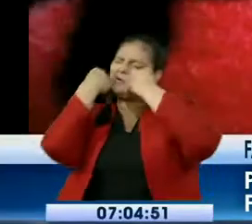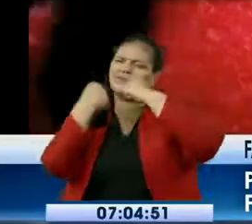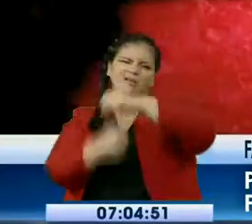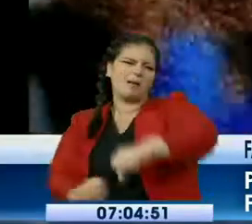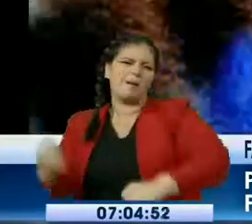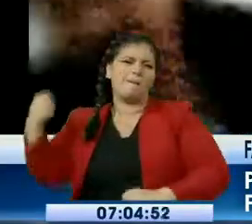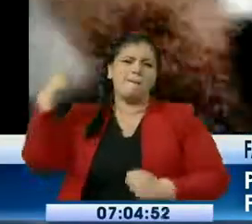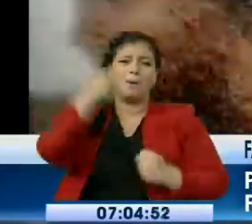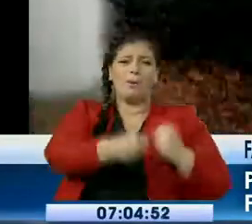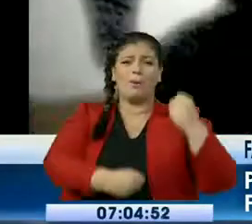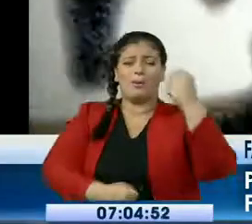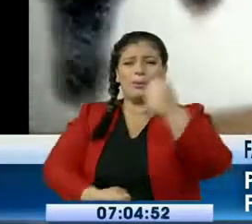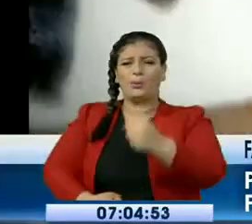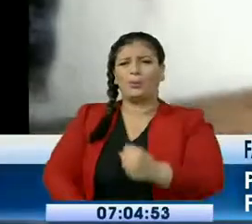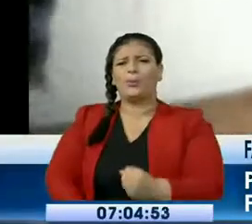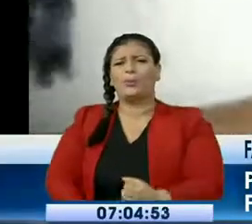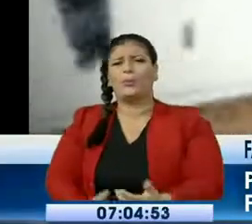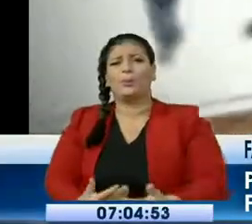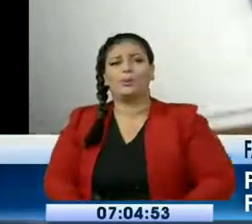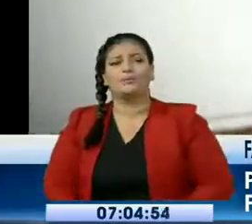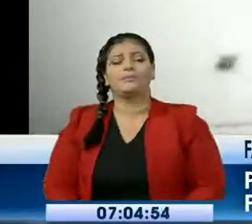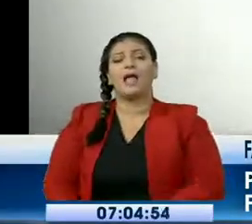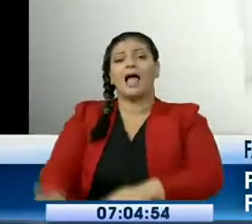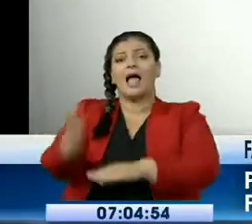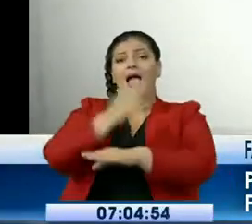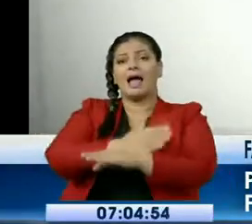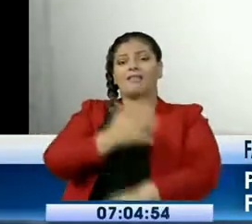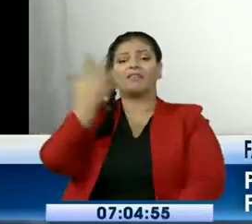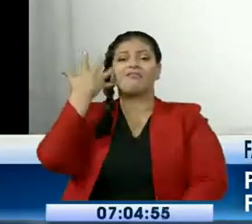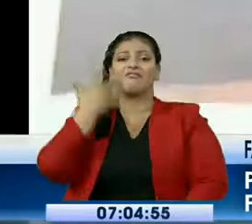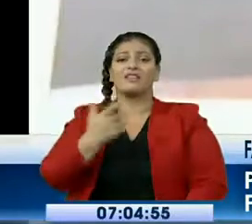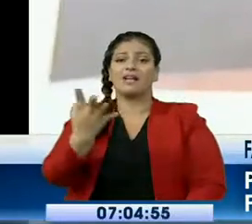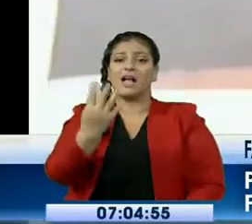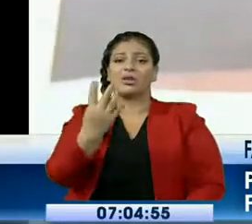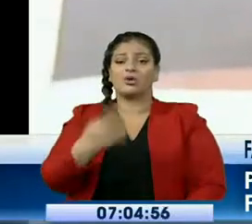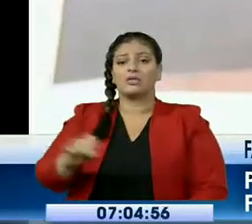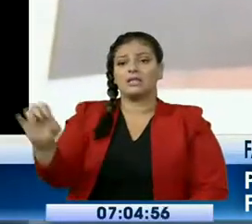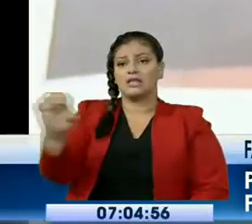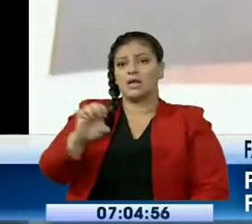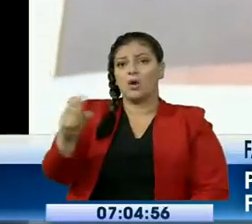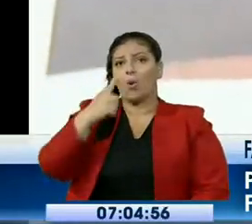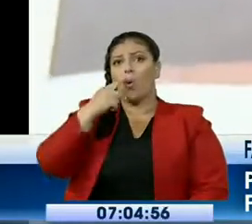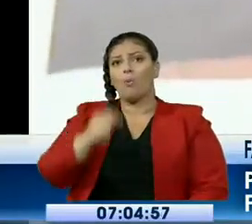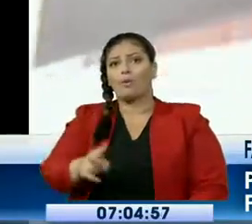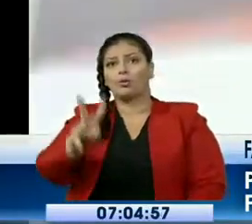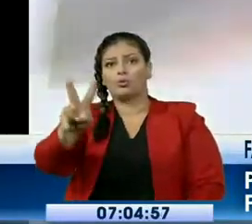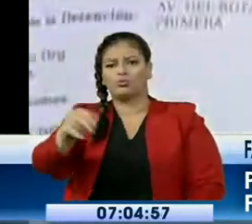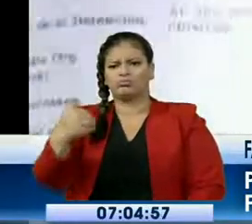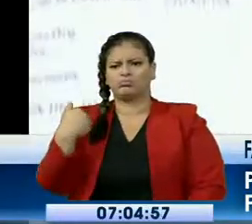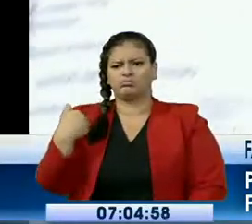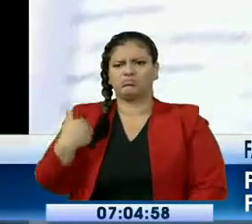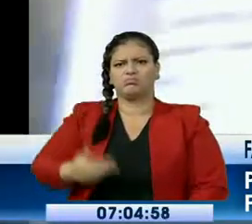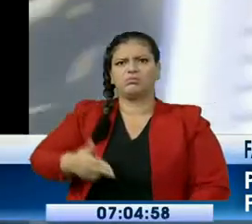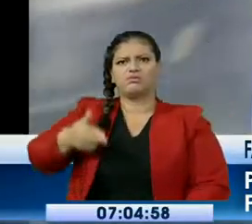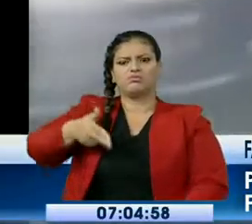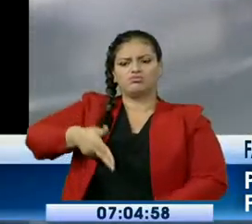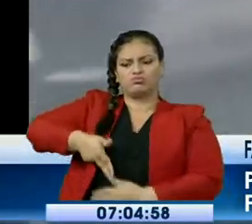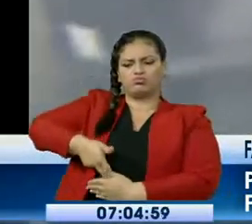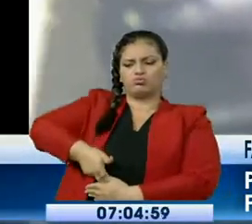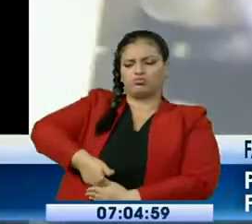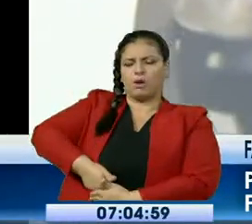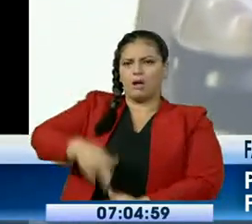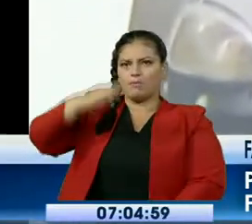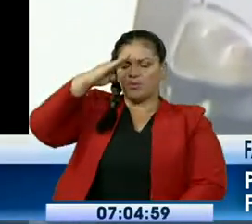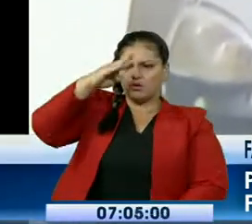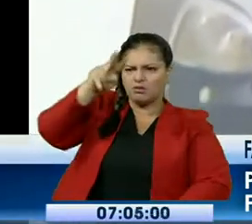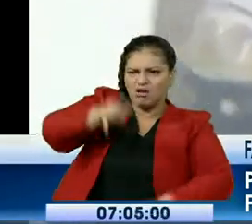familiares, detenidos el 14 de enero durante un operativo donde les encontraron armas de fuego. Obtener una sentencia de